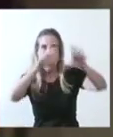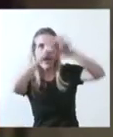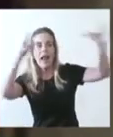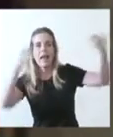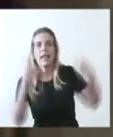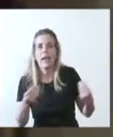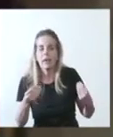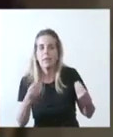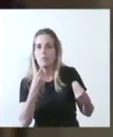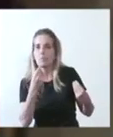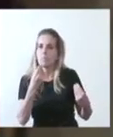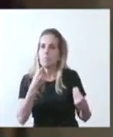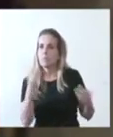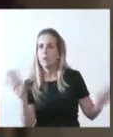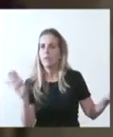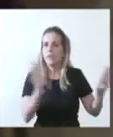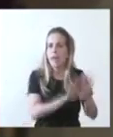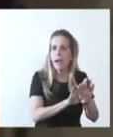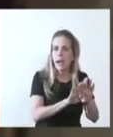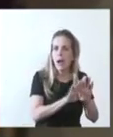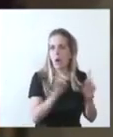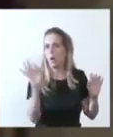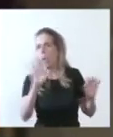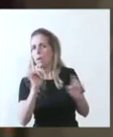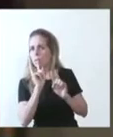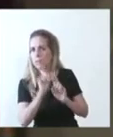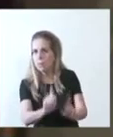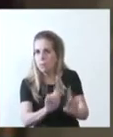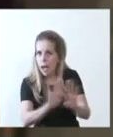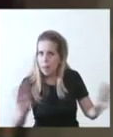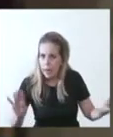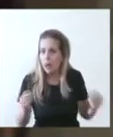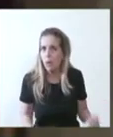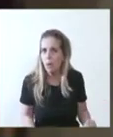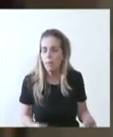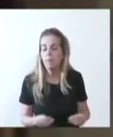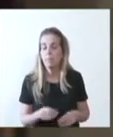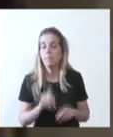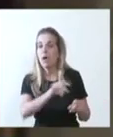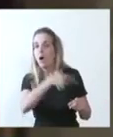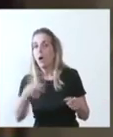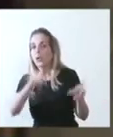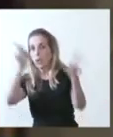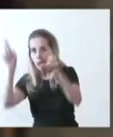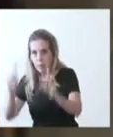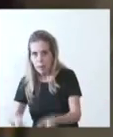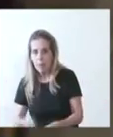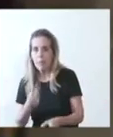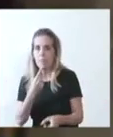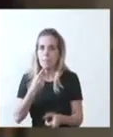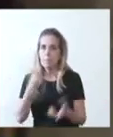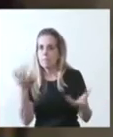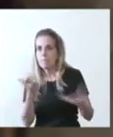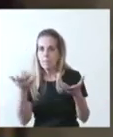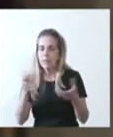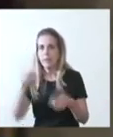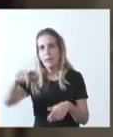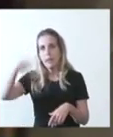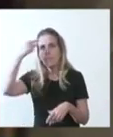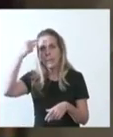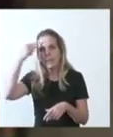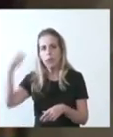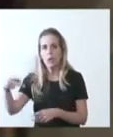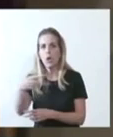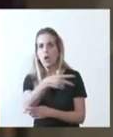permanecer abiertos, si va a haber algún tipo de restricción. Y por otra parte, se había planteado la posibilidad de una cuarentena en